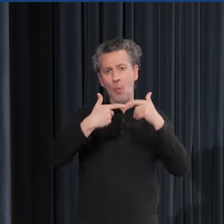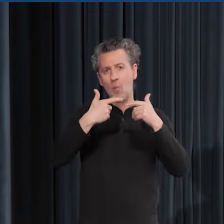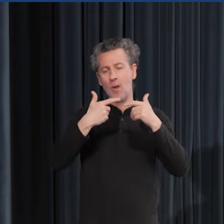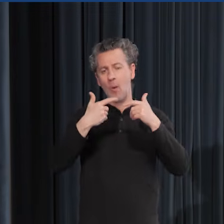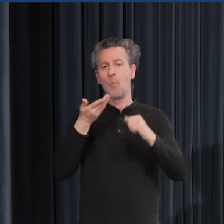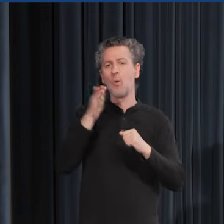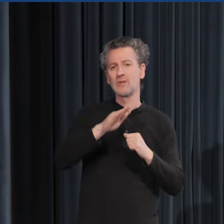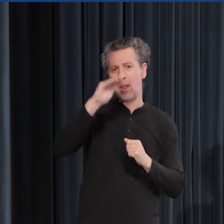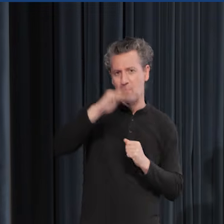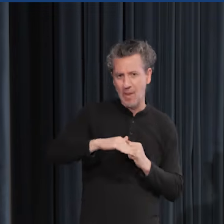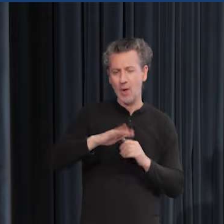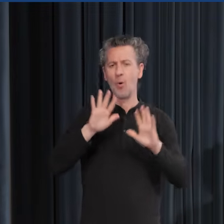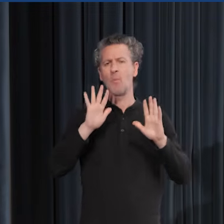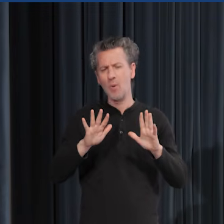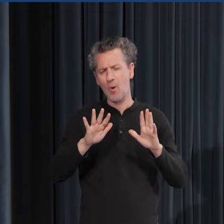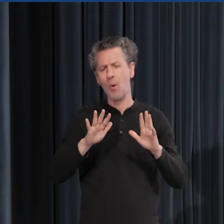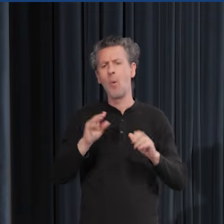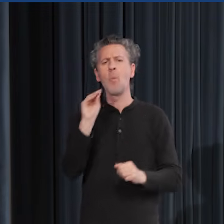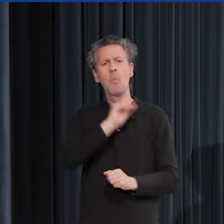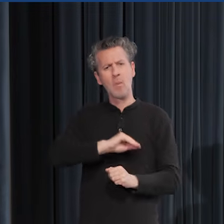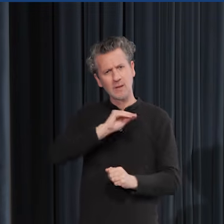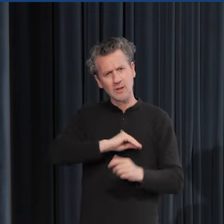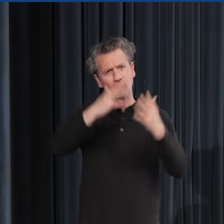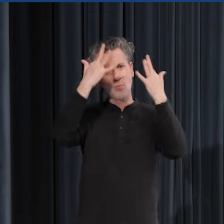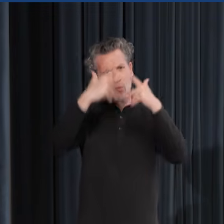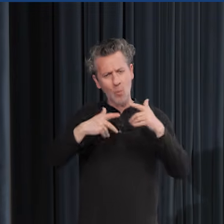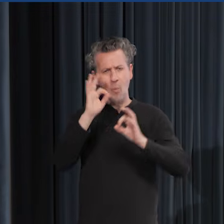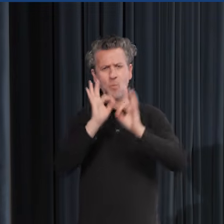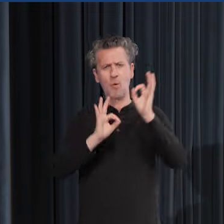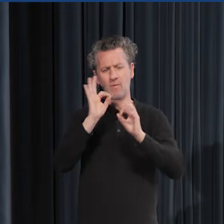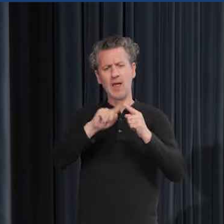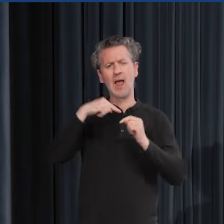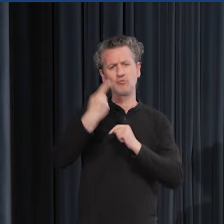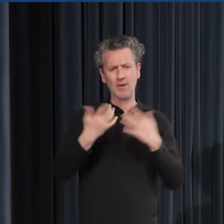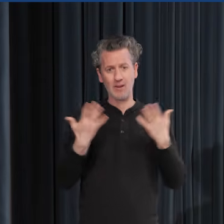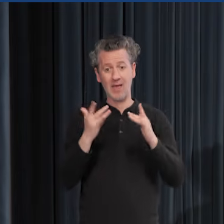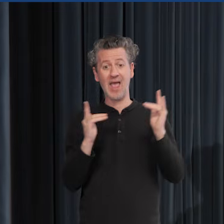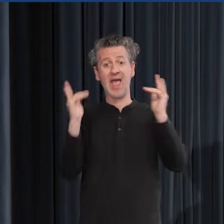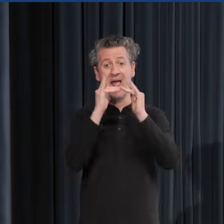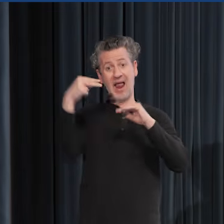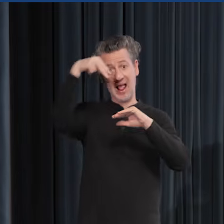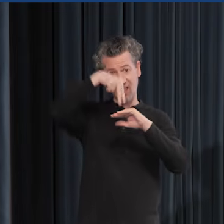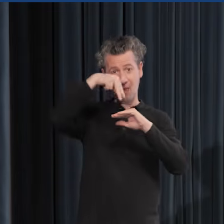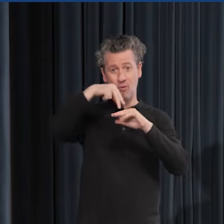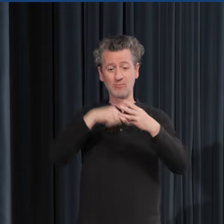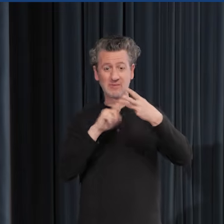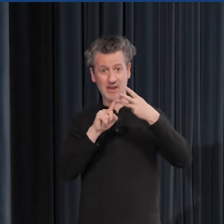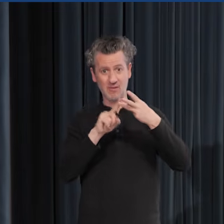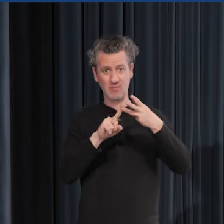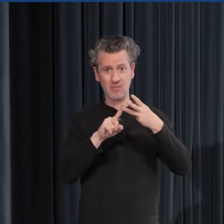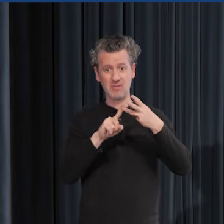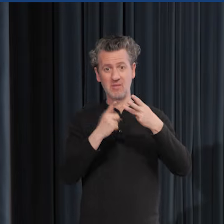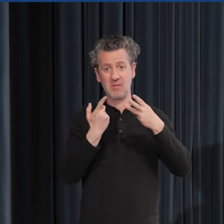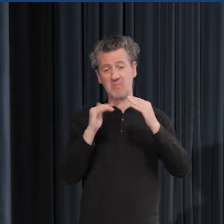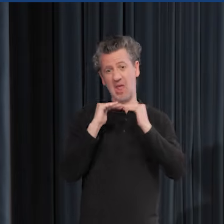sí que son responsables de un número muy elevado con consecuencias graves, y los andamios, que están en tercer lugar, donde más o menos están equilibrados,